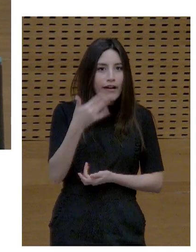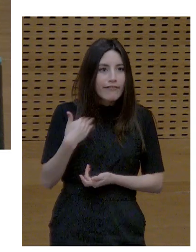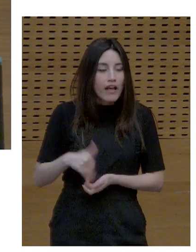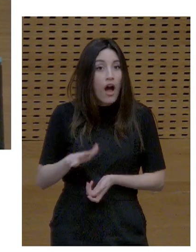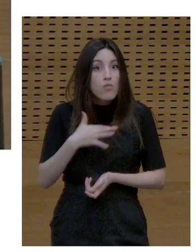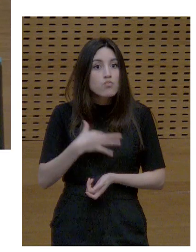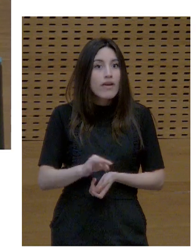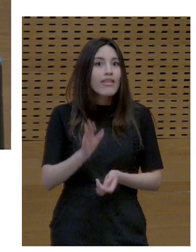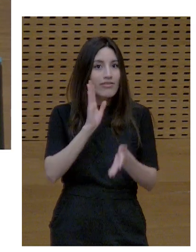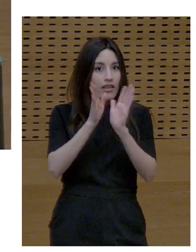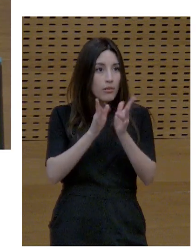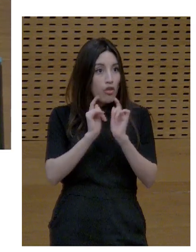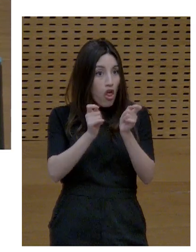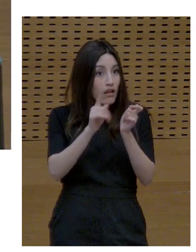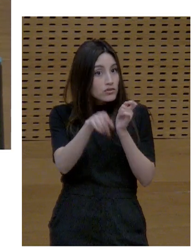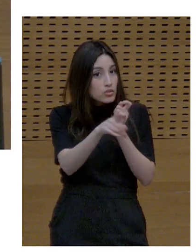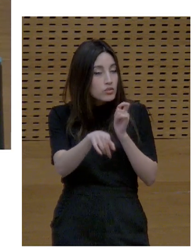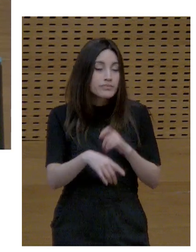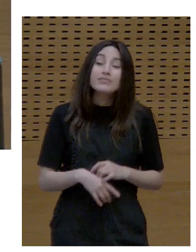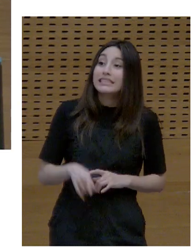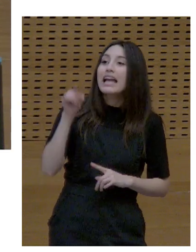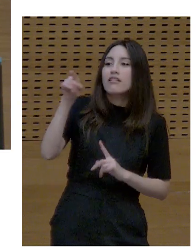ese es el gran objetivo. Lo que pasa es que a día